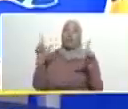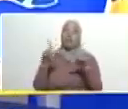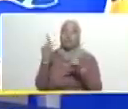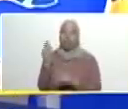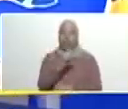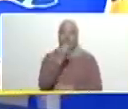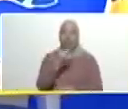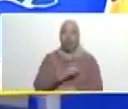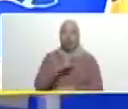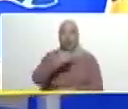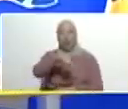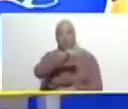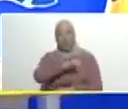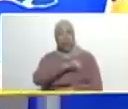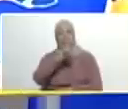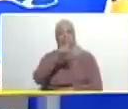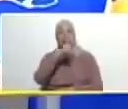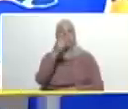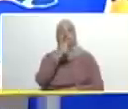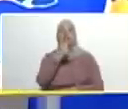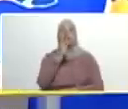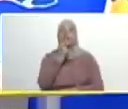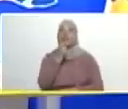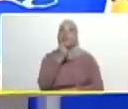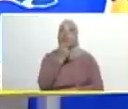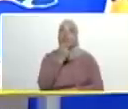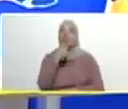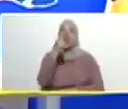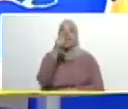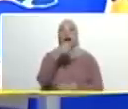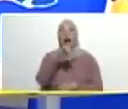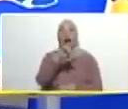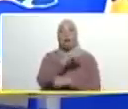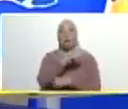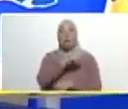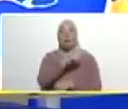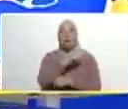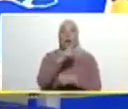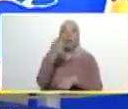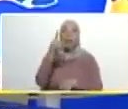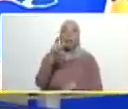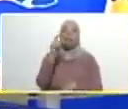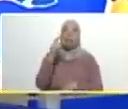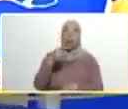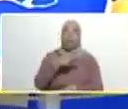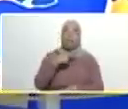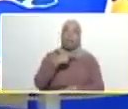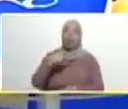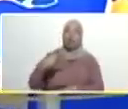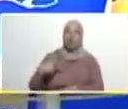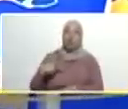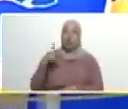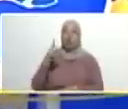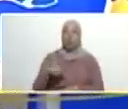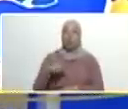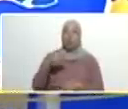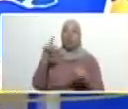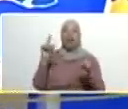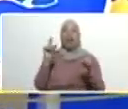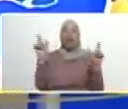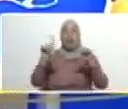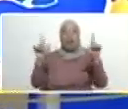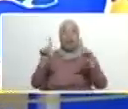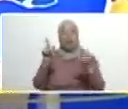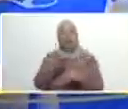Telesur en español, Telesur en inglés, Telesur en portugués, a través de Telesur